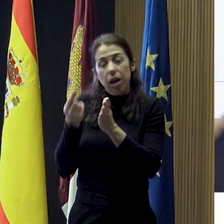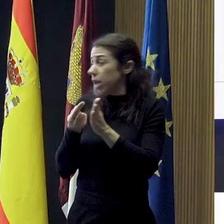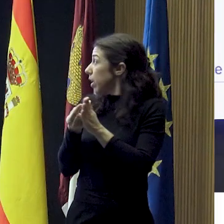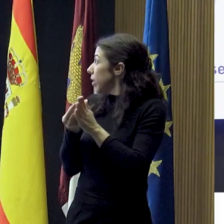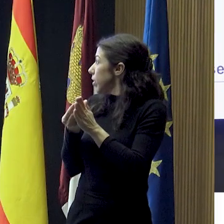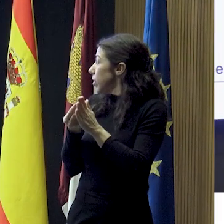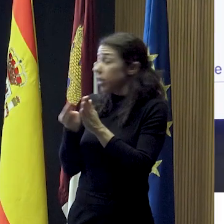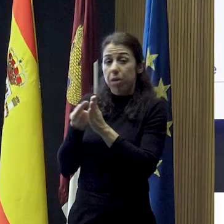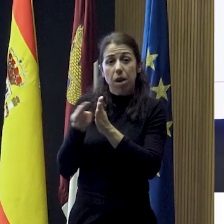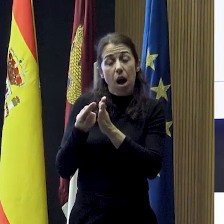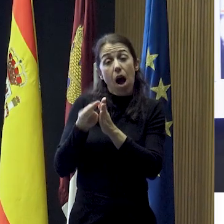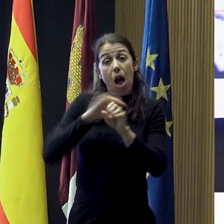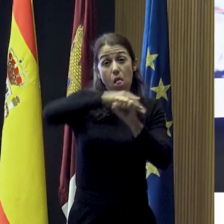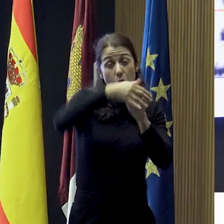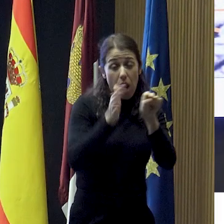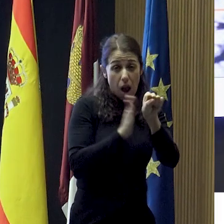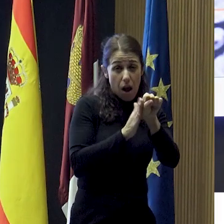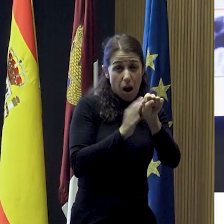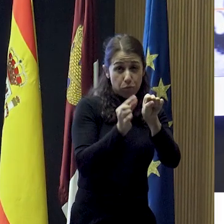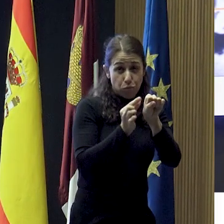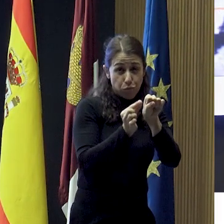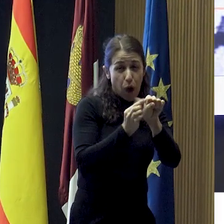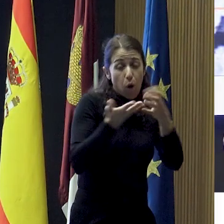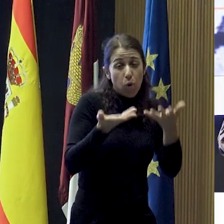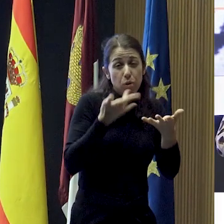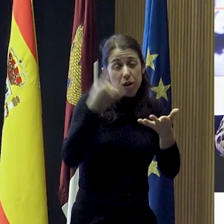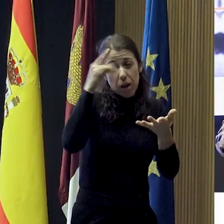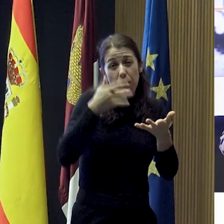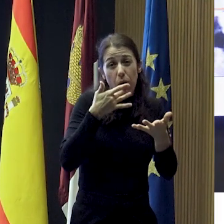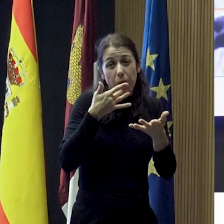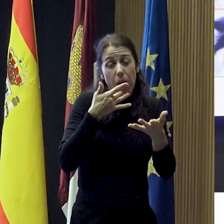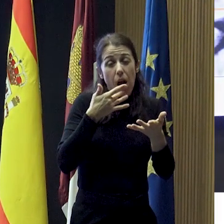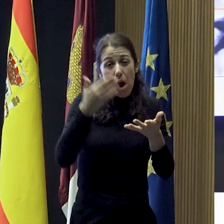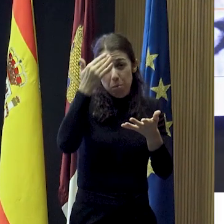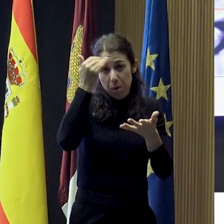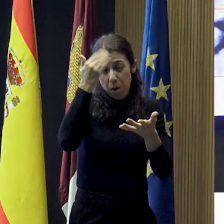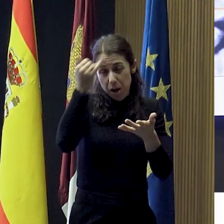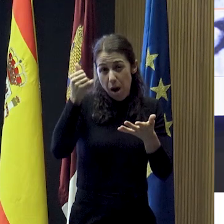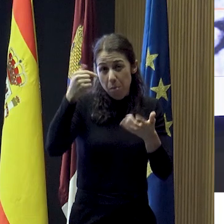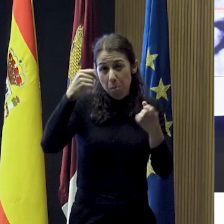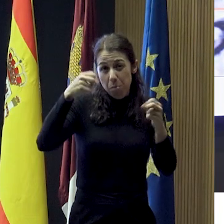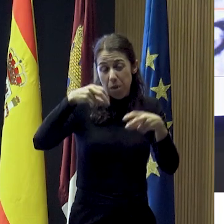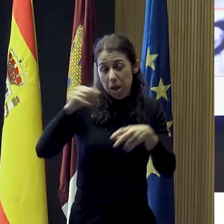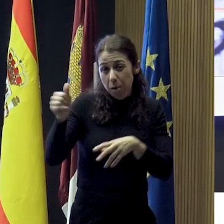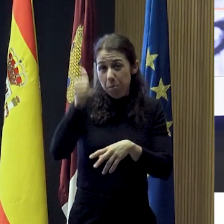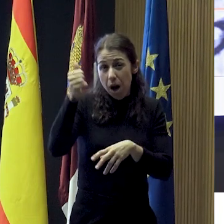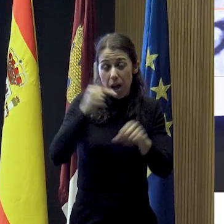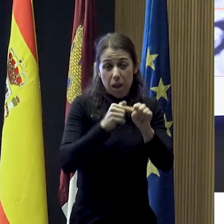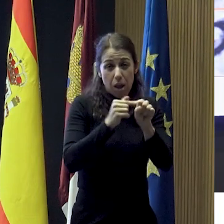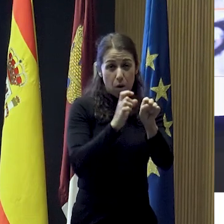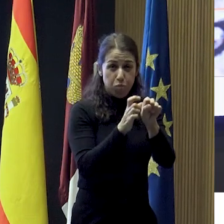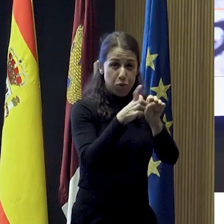Este espacio es el ventrículo lateral. Entonces se sabe que cuanto más pérdida neuronal tengamos, más grande es el ventrículo